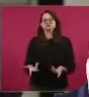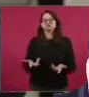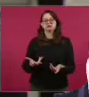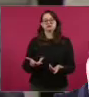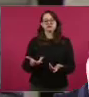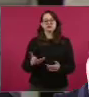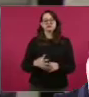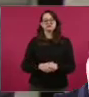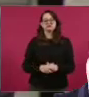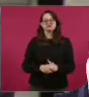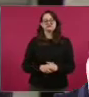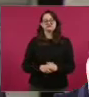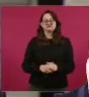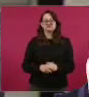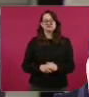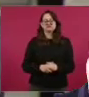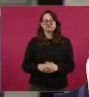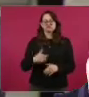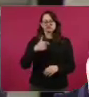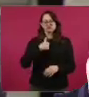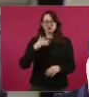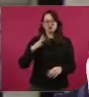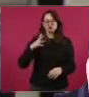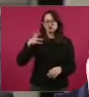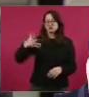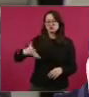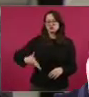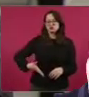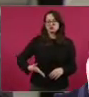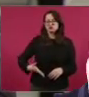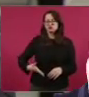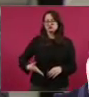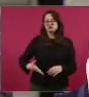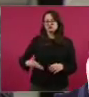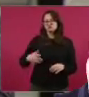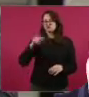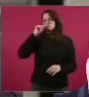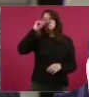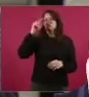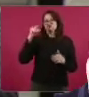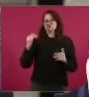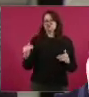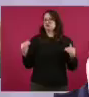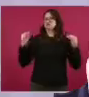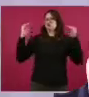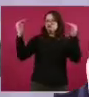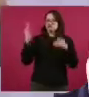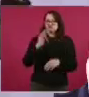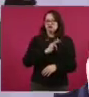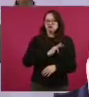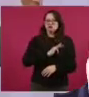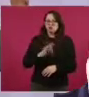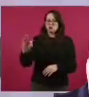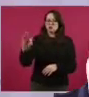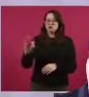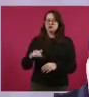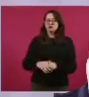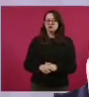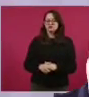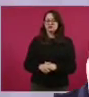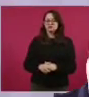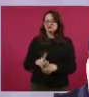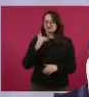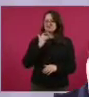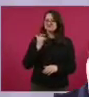granito de arena, yo creo que es algo que todos nos enorgullece. El tamaño que sea, pero vamos a